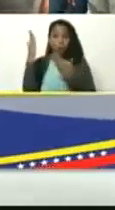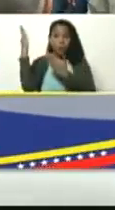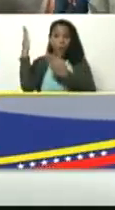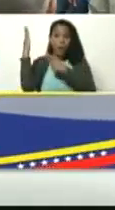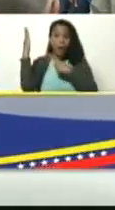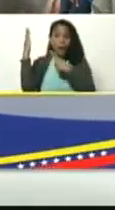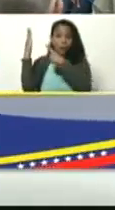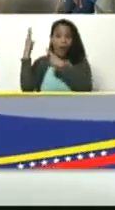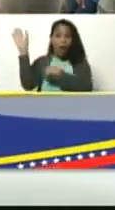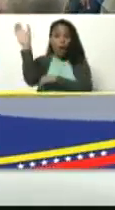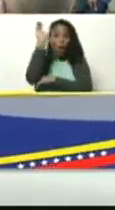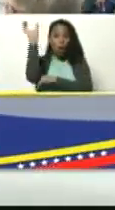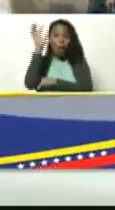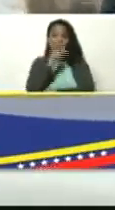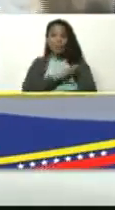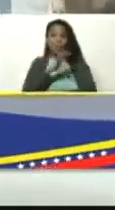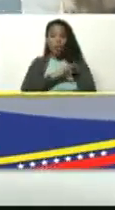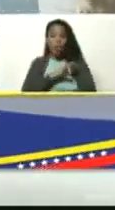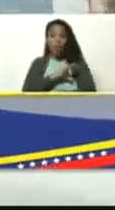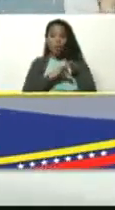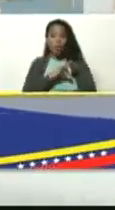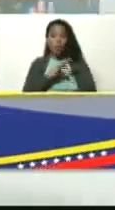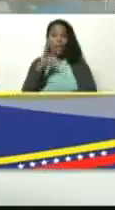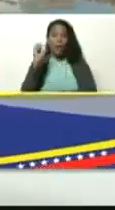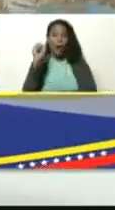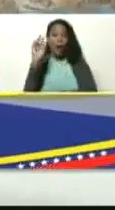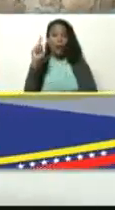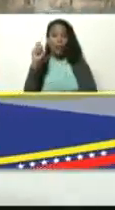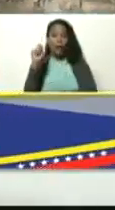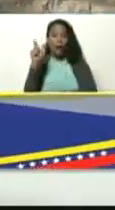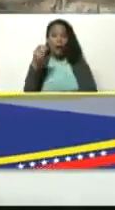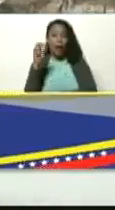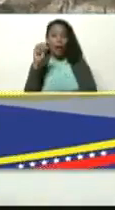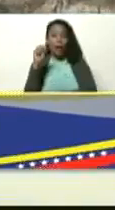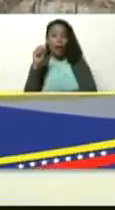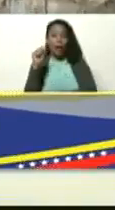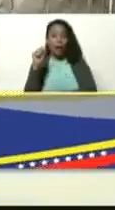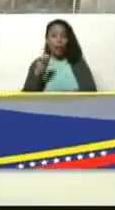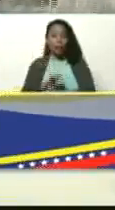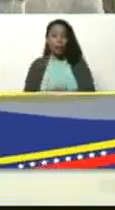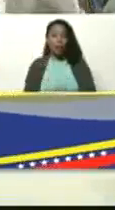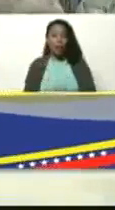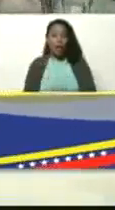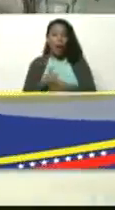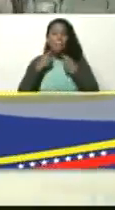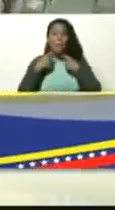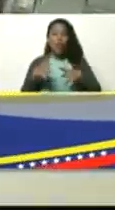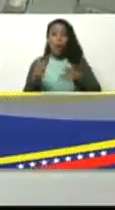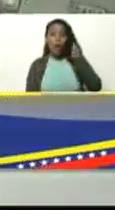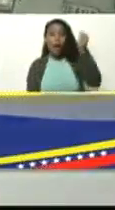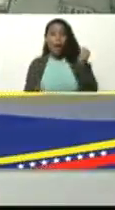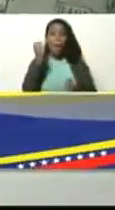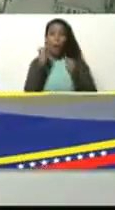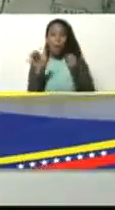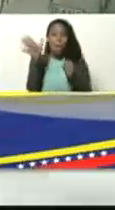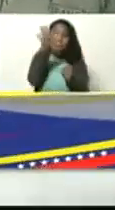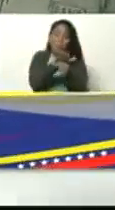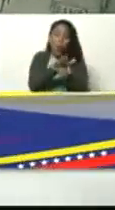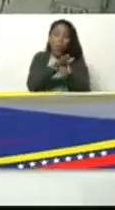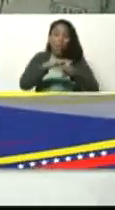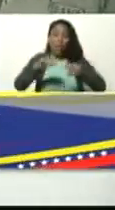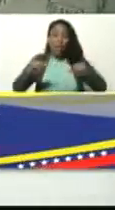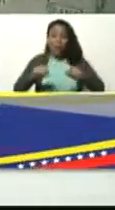colombiano, el señor de Cartagena. Ahí perdió su camión, ese camión lo perdió tapiado y ese